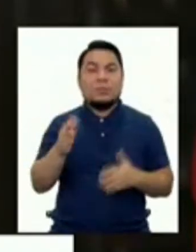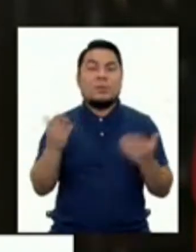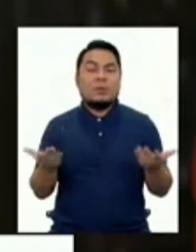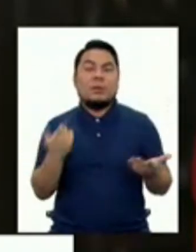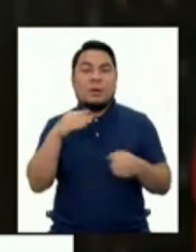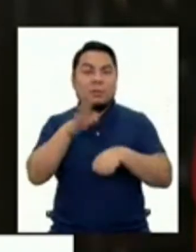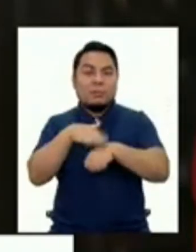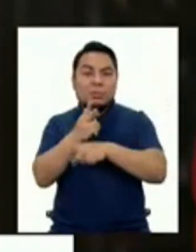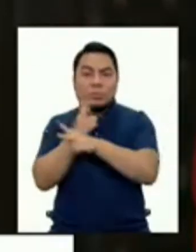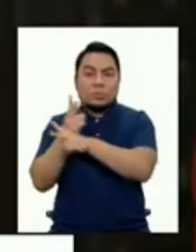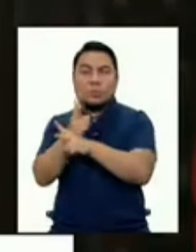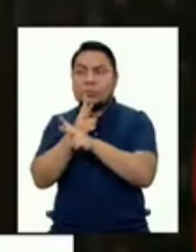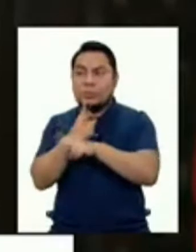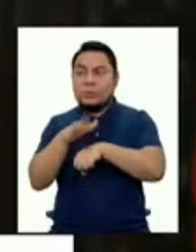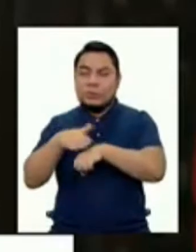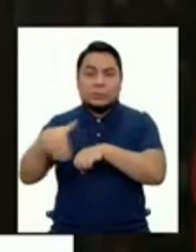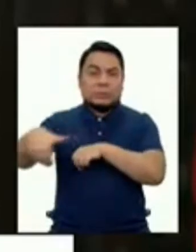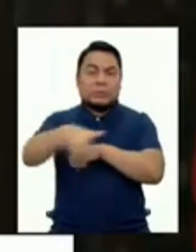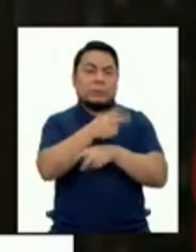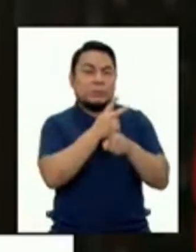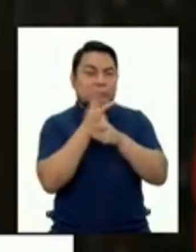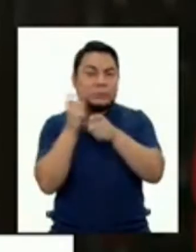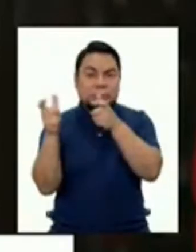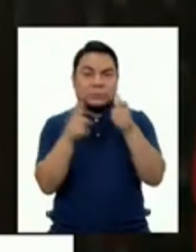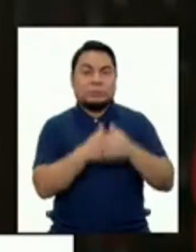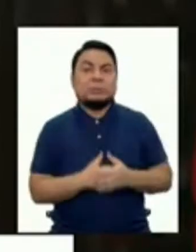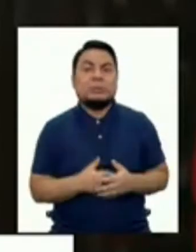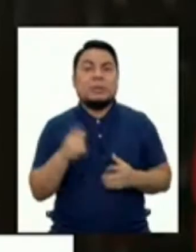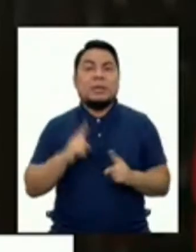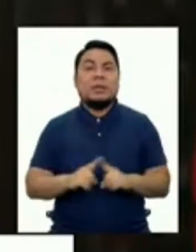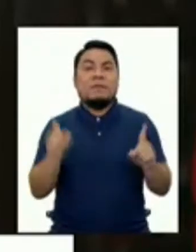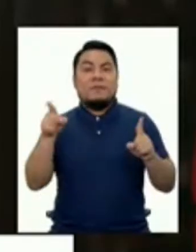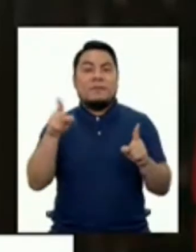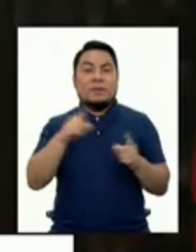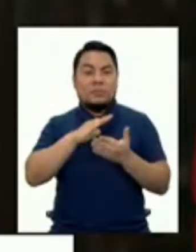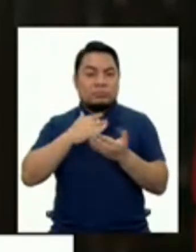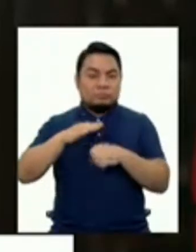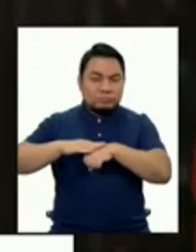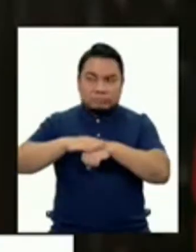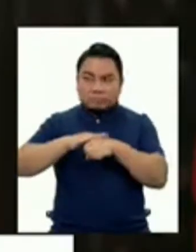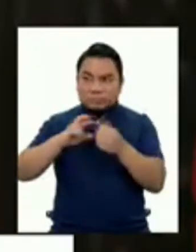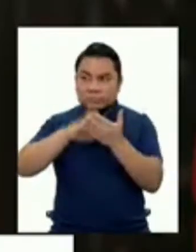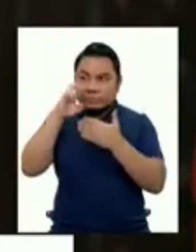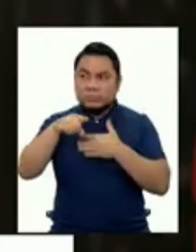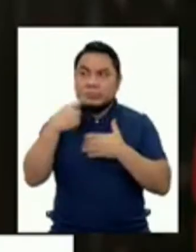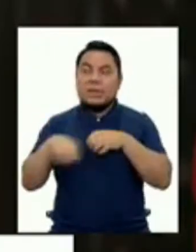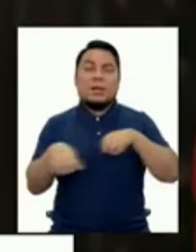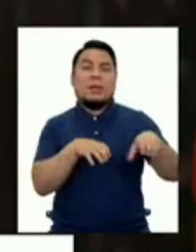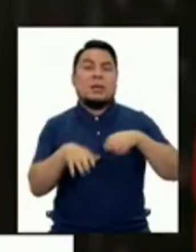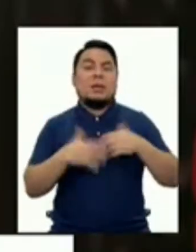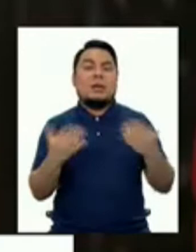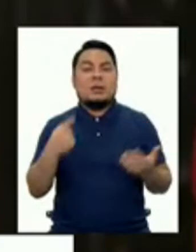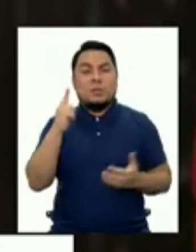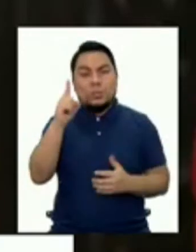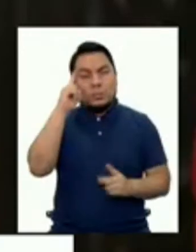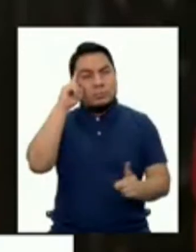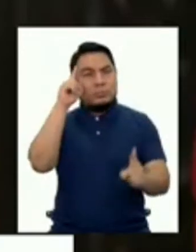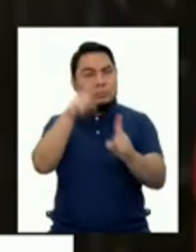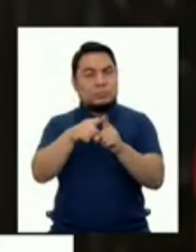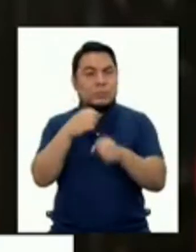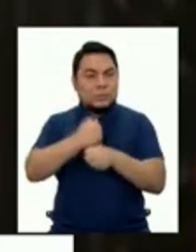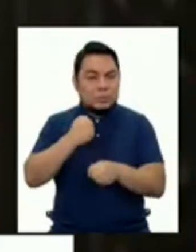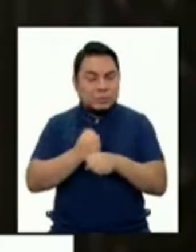a prevención e investigación. La diferencia de este planeamiento es que ahora van a actuar bajo una sola línea de